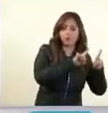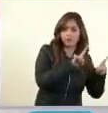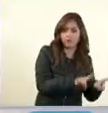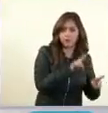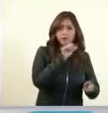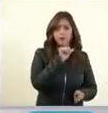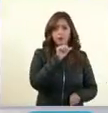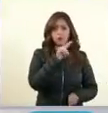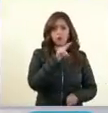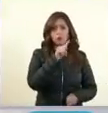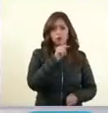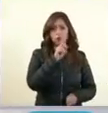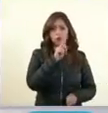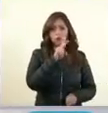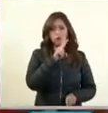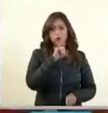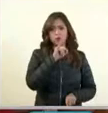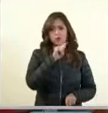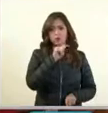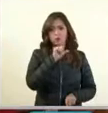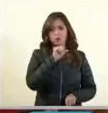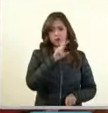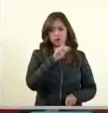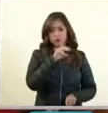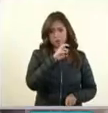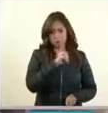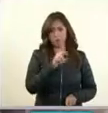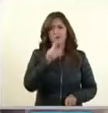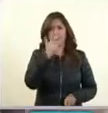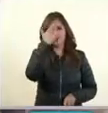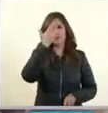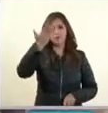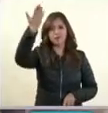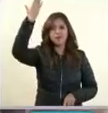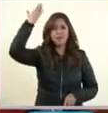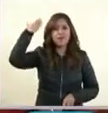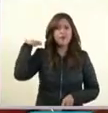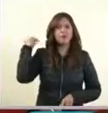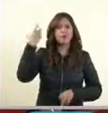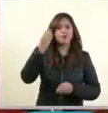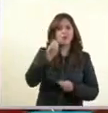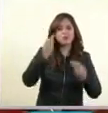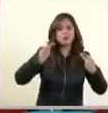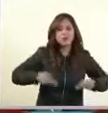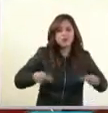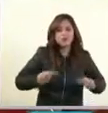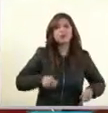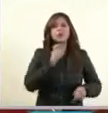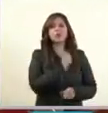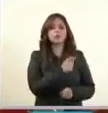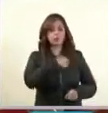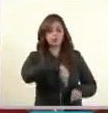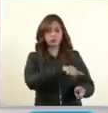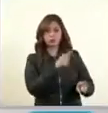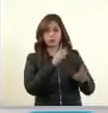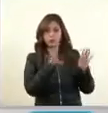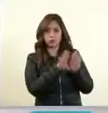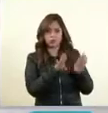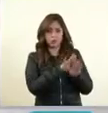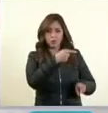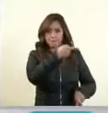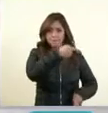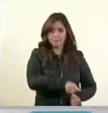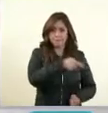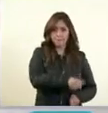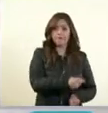el autoritarismo, porque en otras generaciones, no sé si lo recuerdan, Sí. como que seguían el autoritarismo al pie de la letra, porque justamente venimos